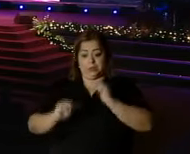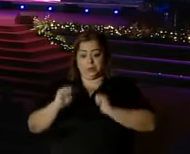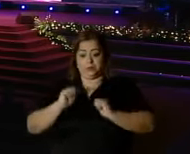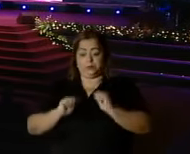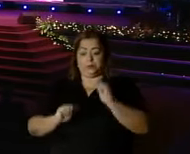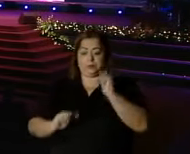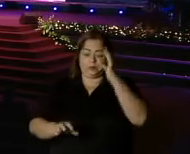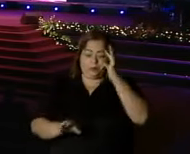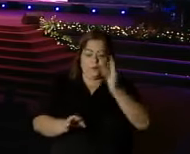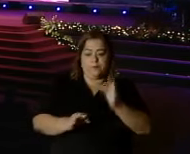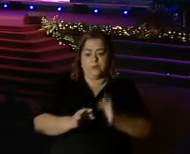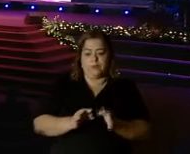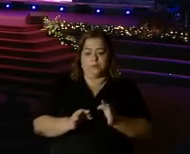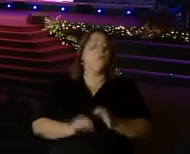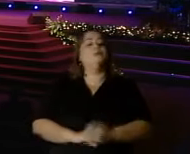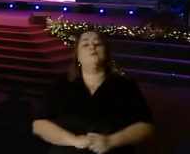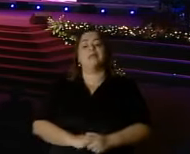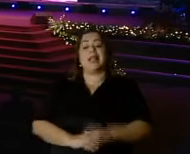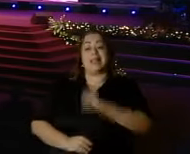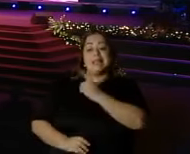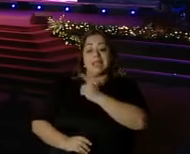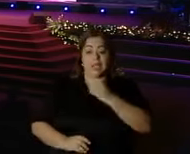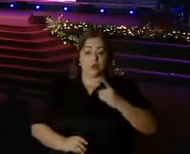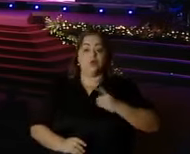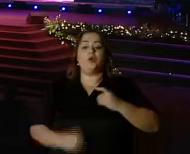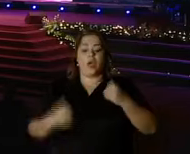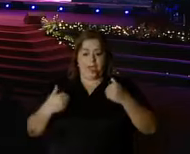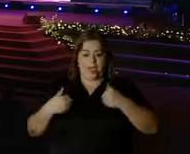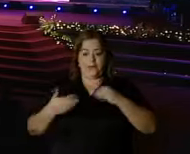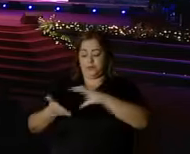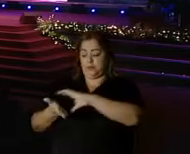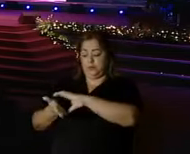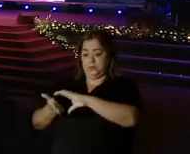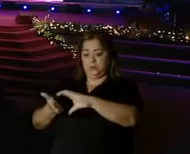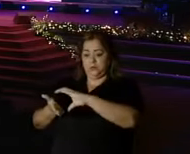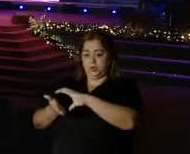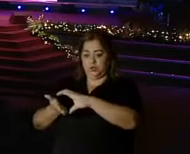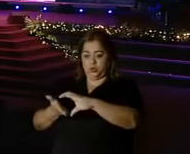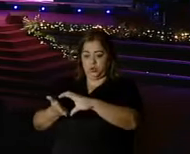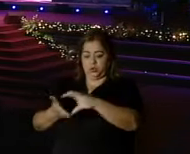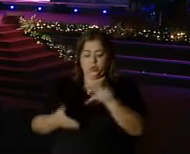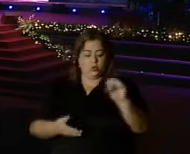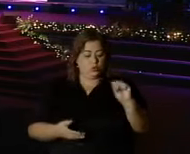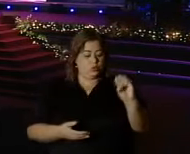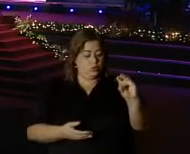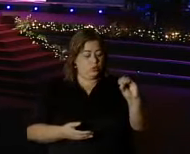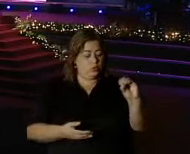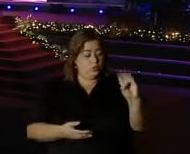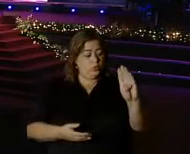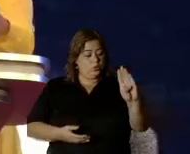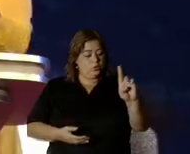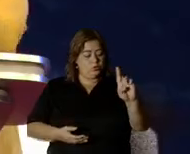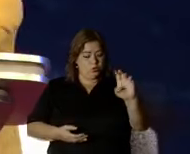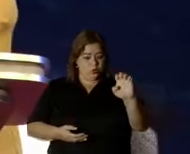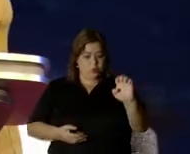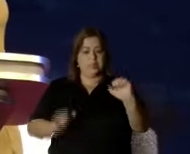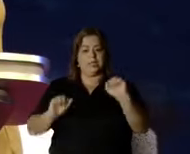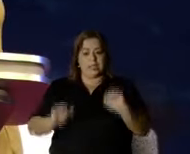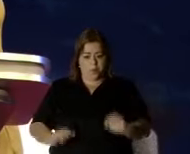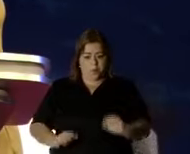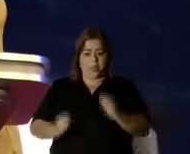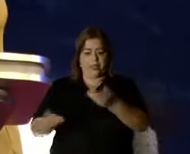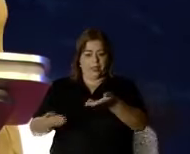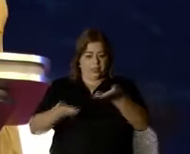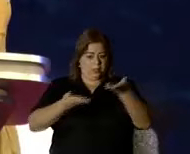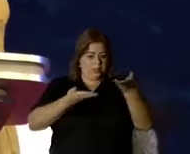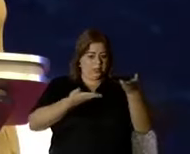oportunidades. Así que pídaselo a los diáconos este sobre y hoy participe si el jueves por alguna razón no pudo acompañarnos y el que no